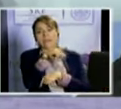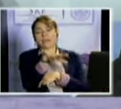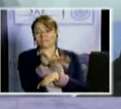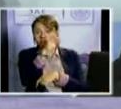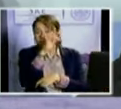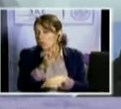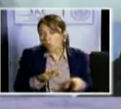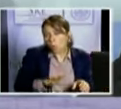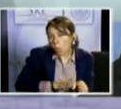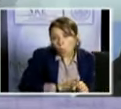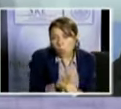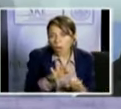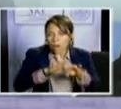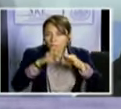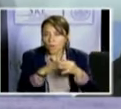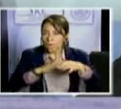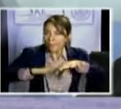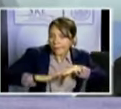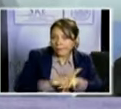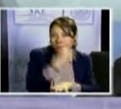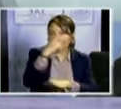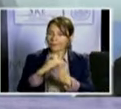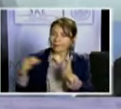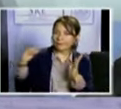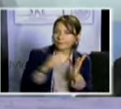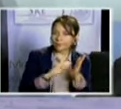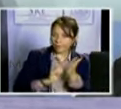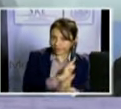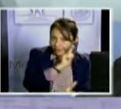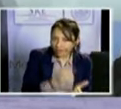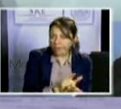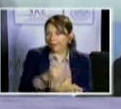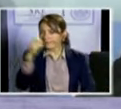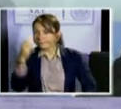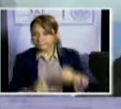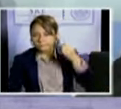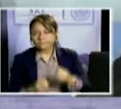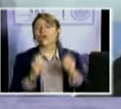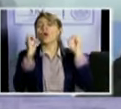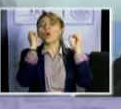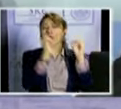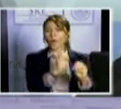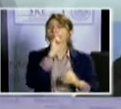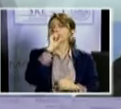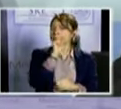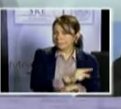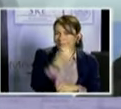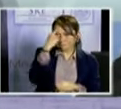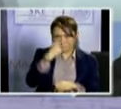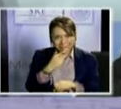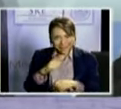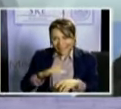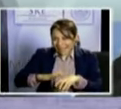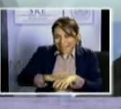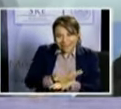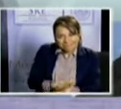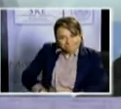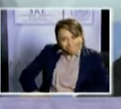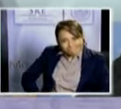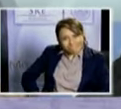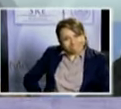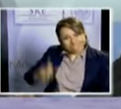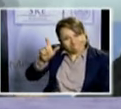legislativo como también de incentivos que puede haber para cambiar comportamientos y que al mismo tiempo tiene